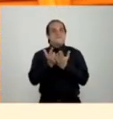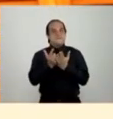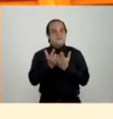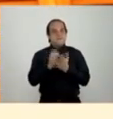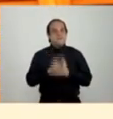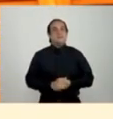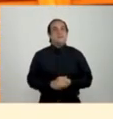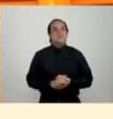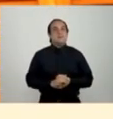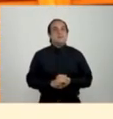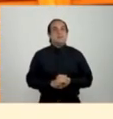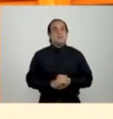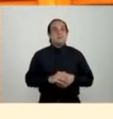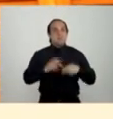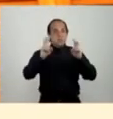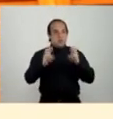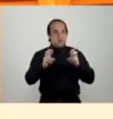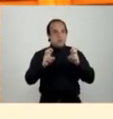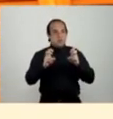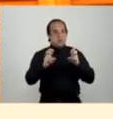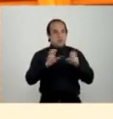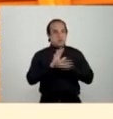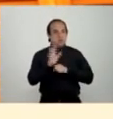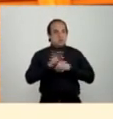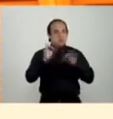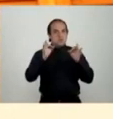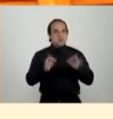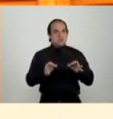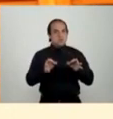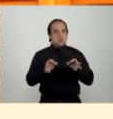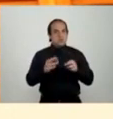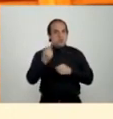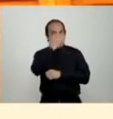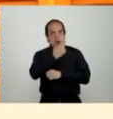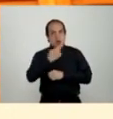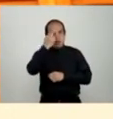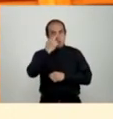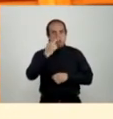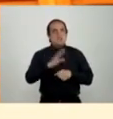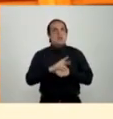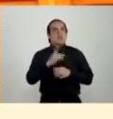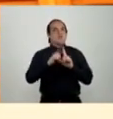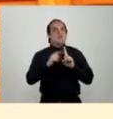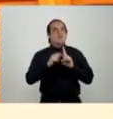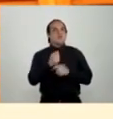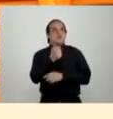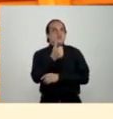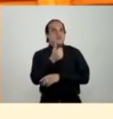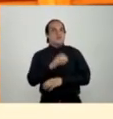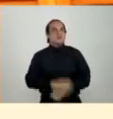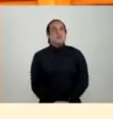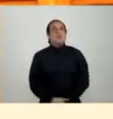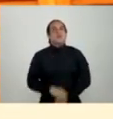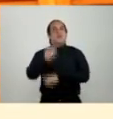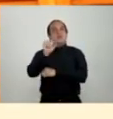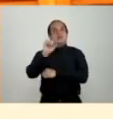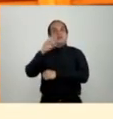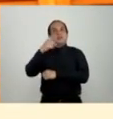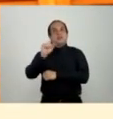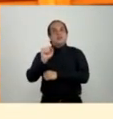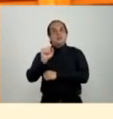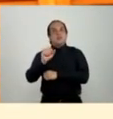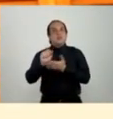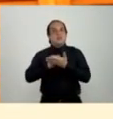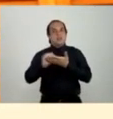Sobre un tema en el cual es correcto reírse y burlarse un buen rato. Santiago es un escritor que parece más joven de